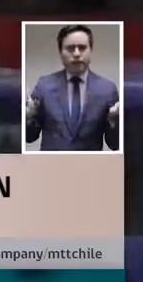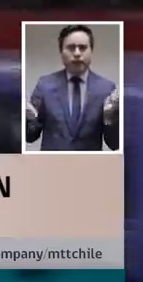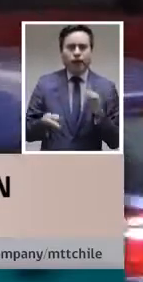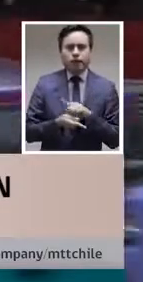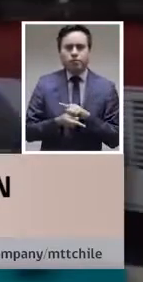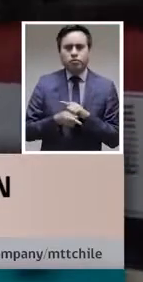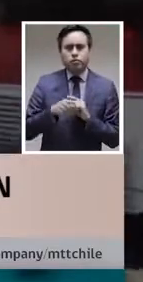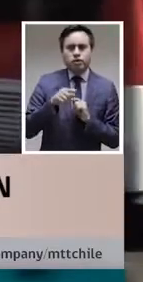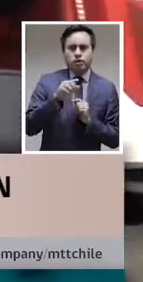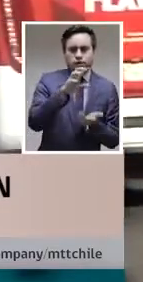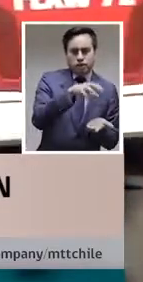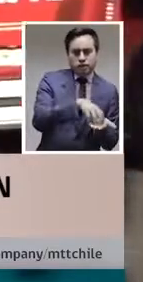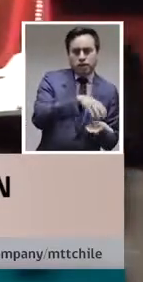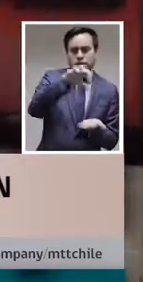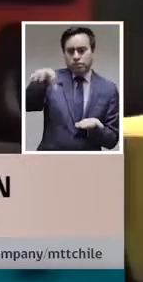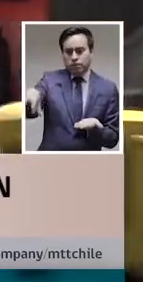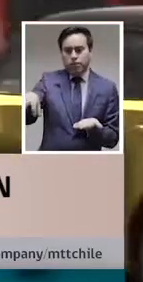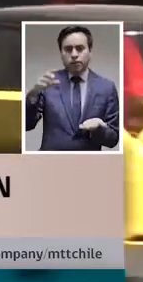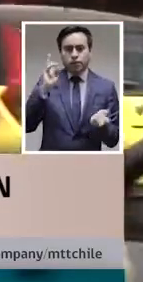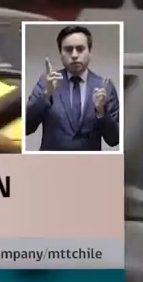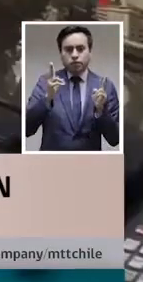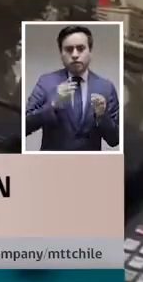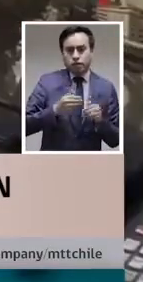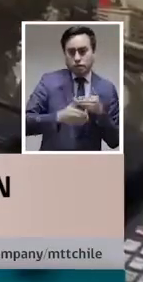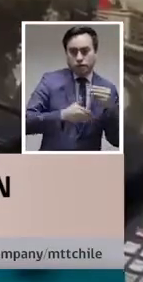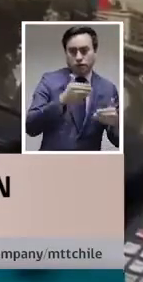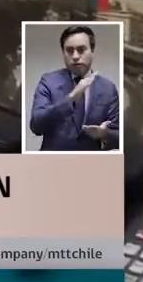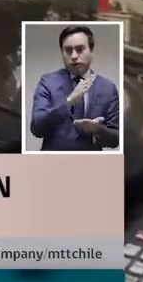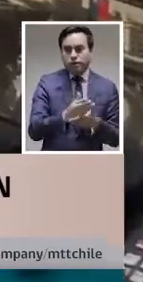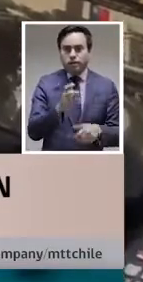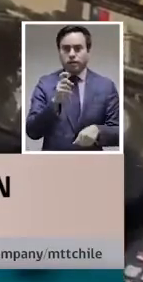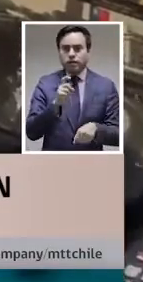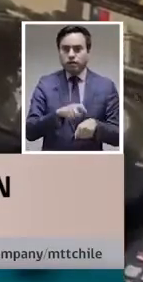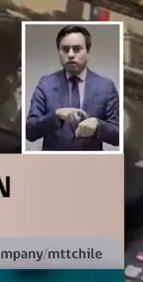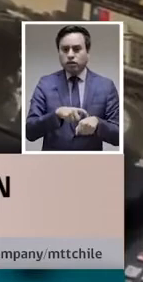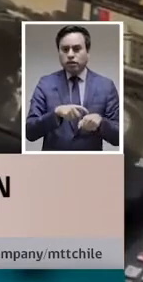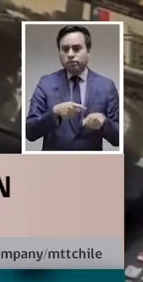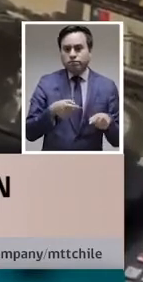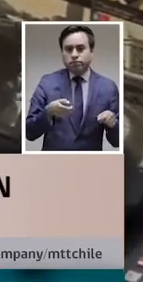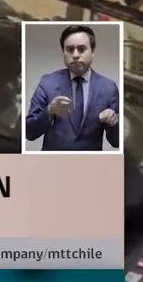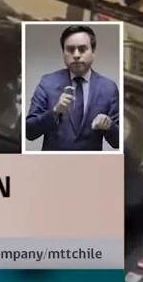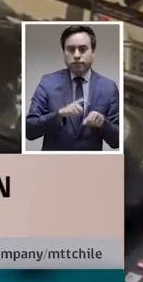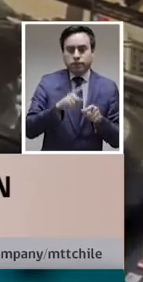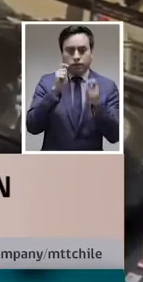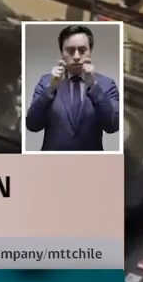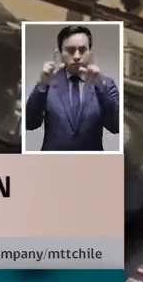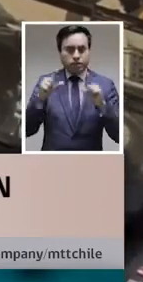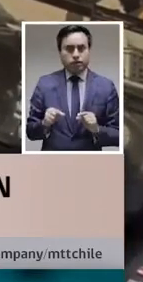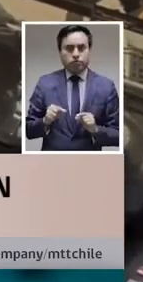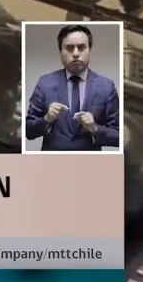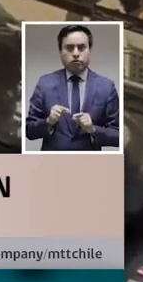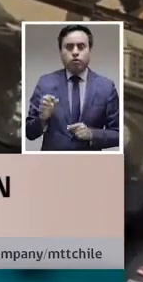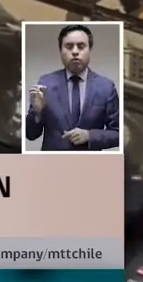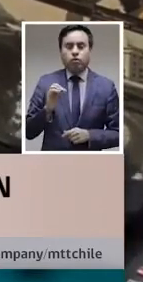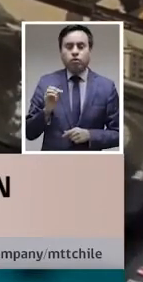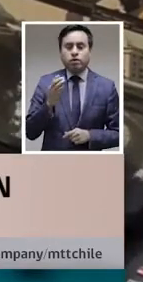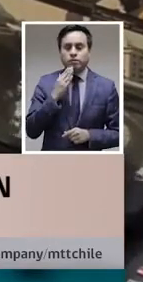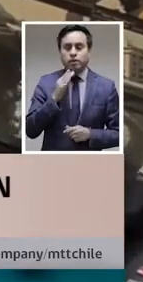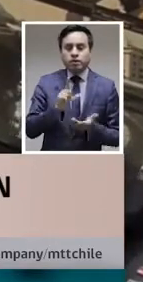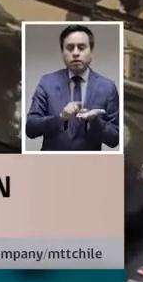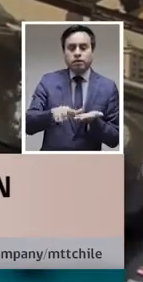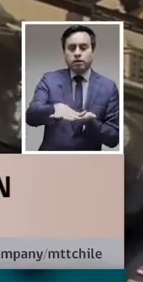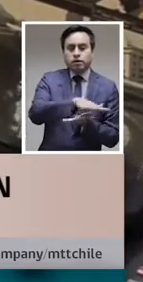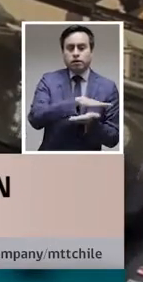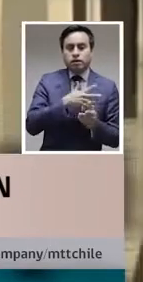de terminales, por ejemplo, para que los buses pudieran seguir operando hasta ciertas horas con menos riesgo, o áreas donde